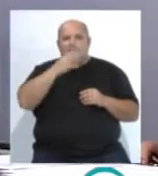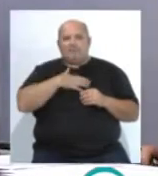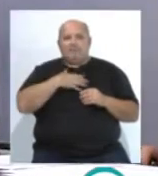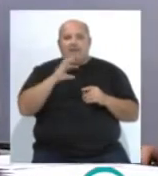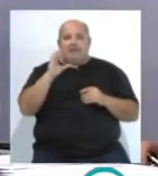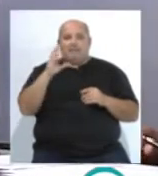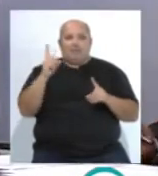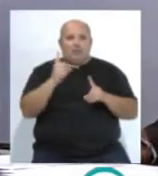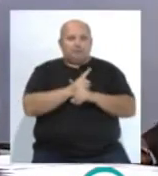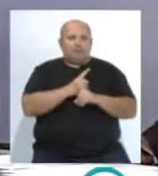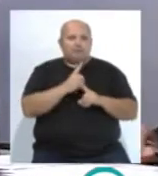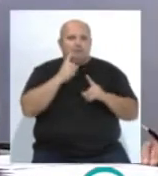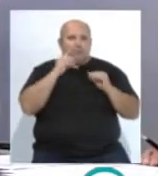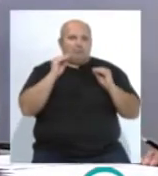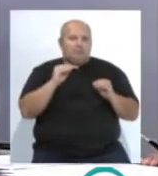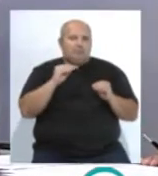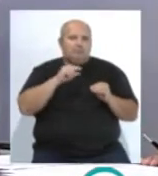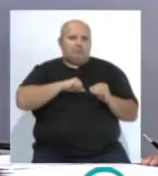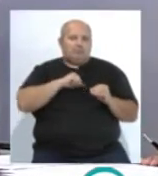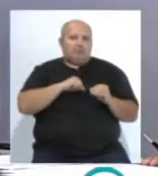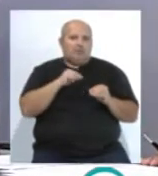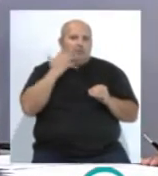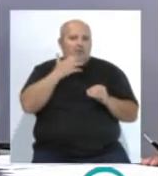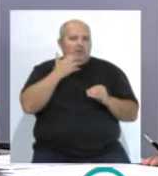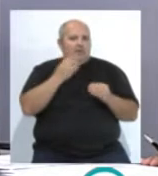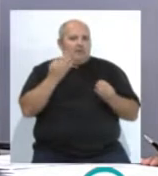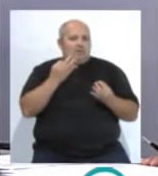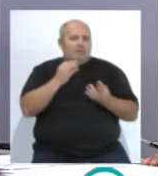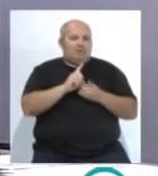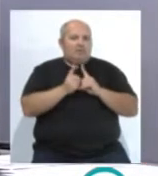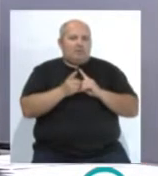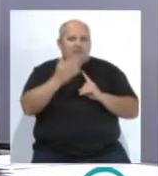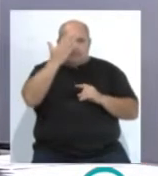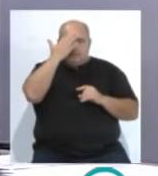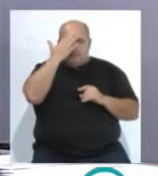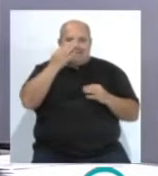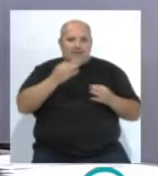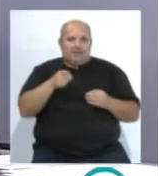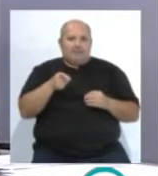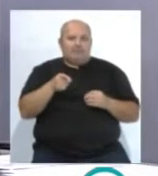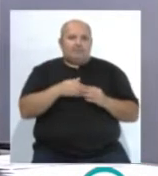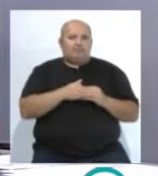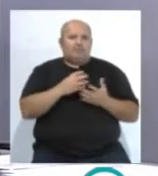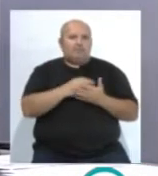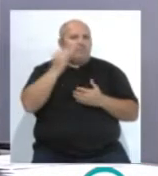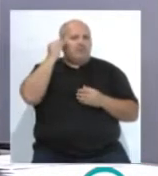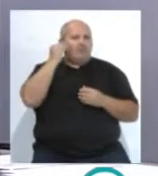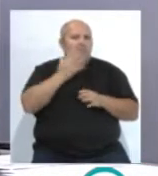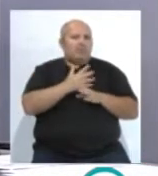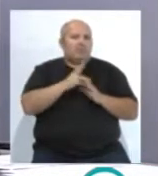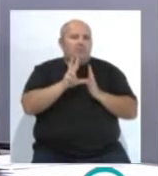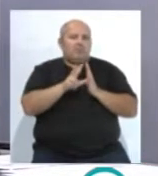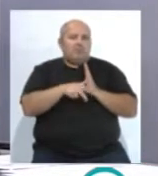entrada de Espino, que evidentemente era un poco extraño, entre comillas, de que volviera al titular, y todo el mundo pensaba que iba a jugar